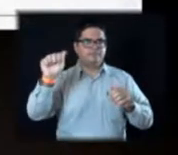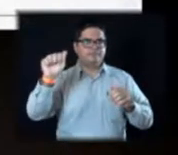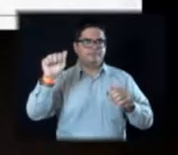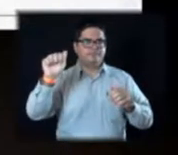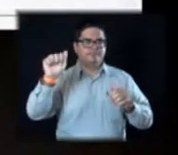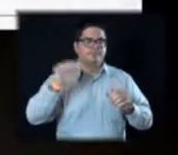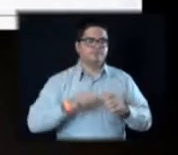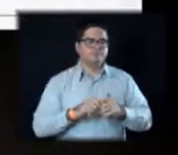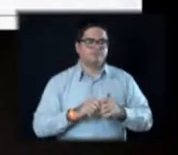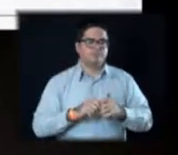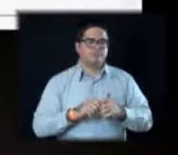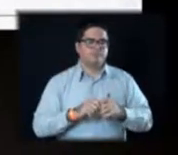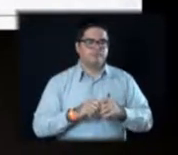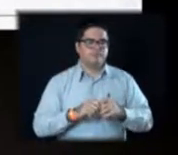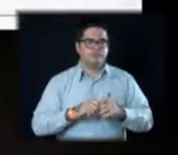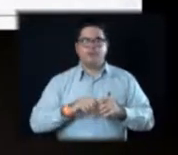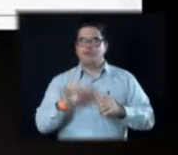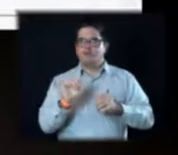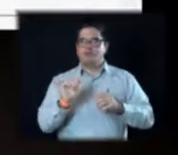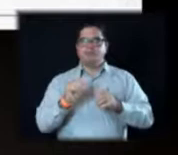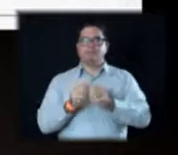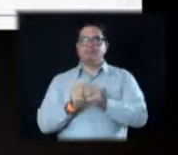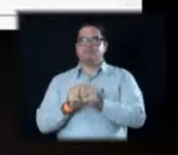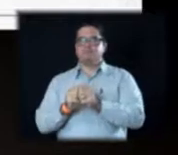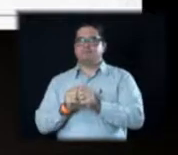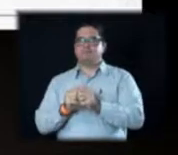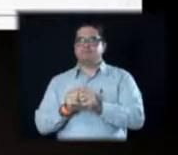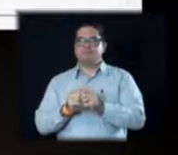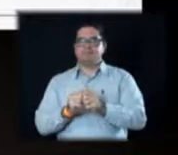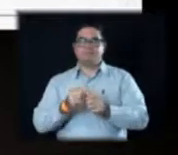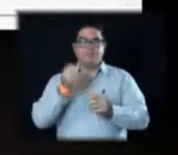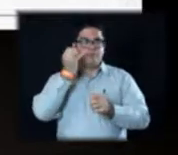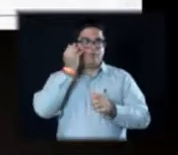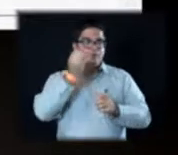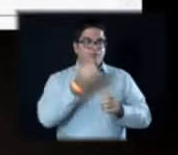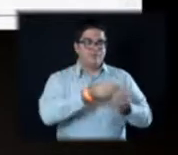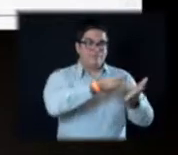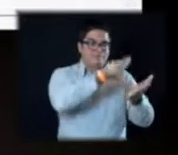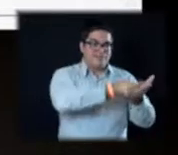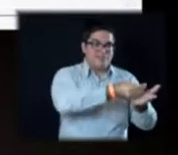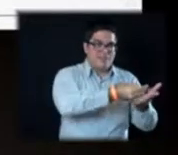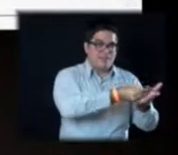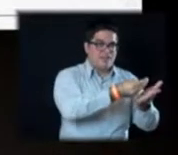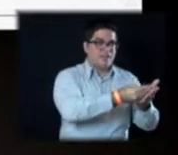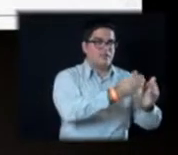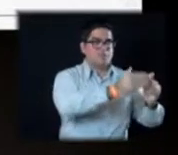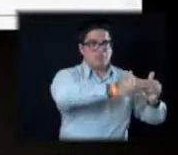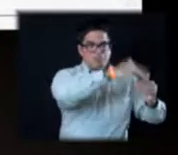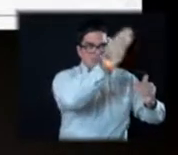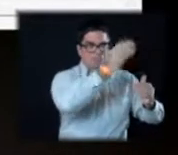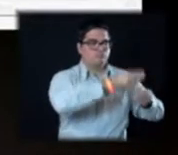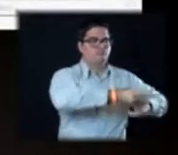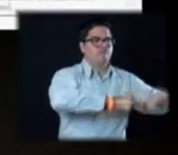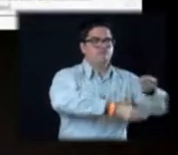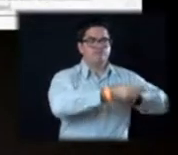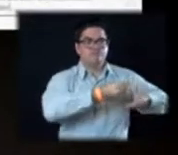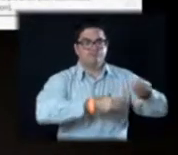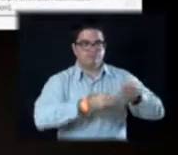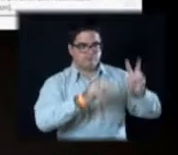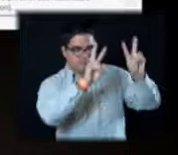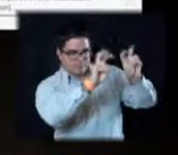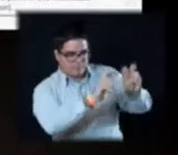También, ¿qué pasos habrá que tomar para que el gobierno pueda accesar